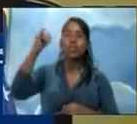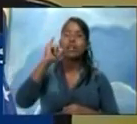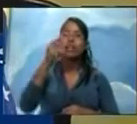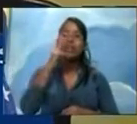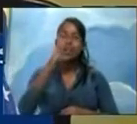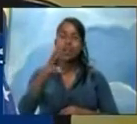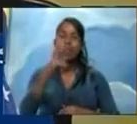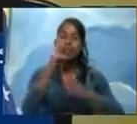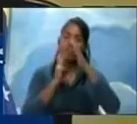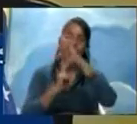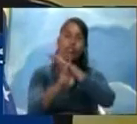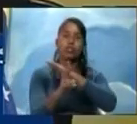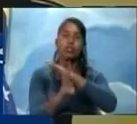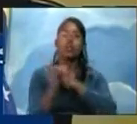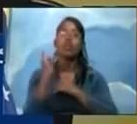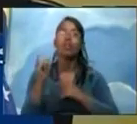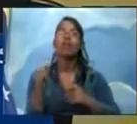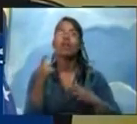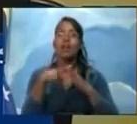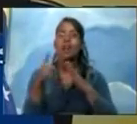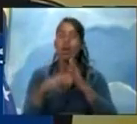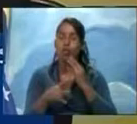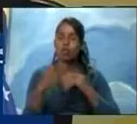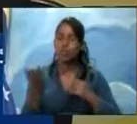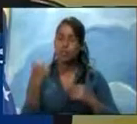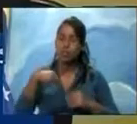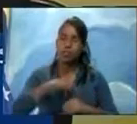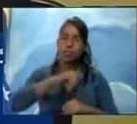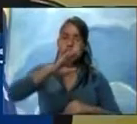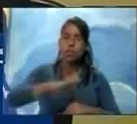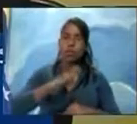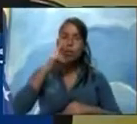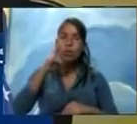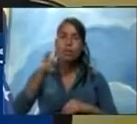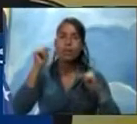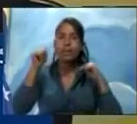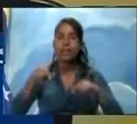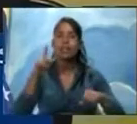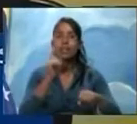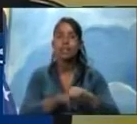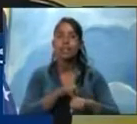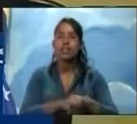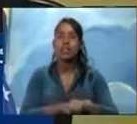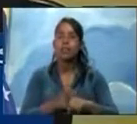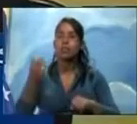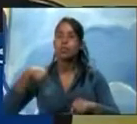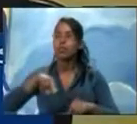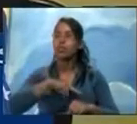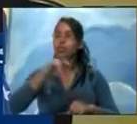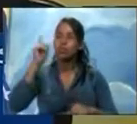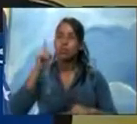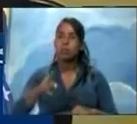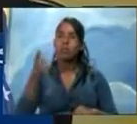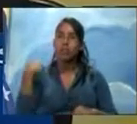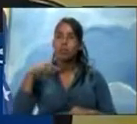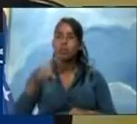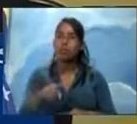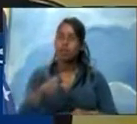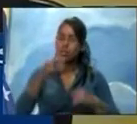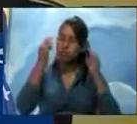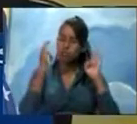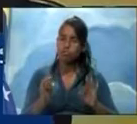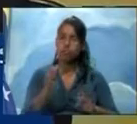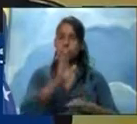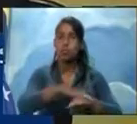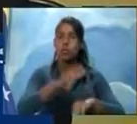verán visiones. Una de las cosas que nosotros podemos observar que en este tiempo nosotros también tenemos esta facultad,